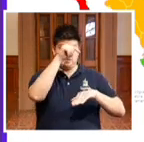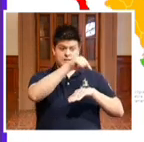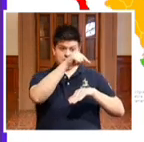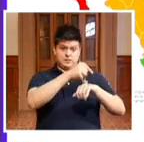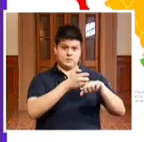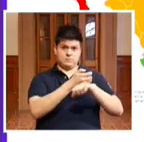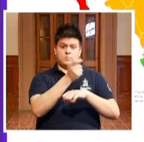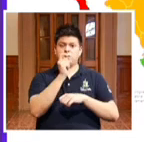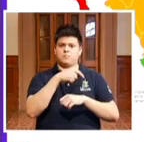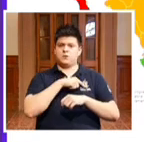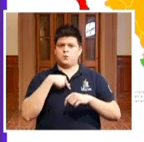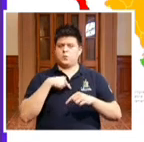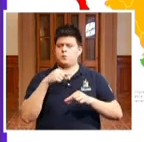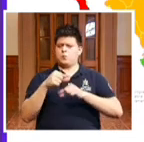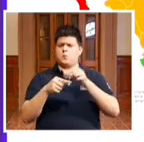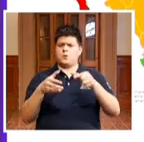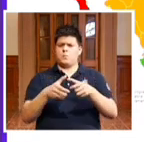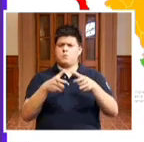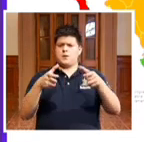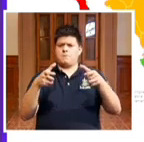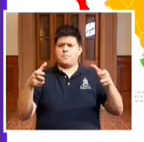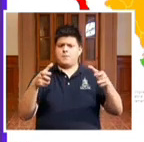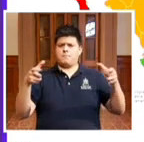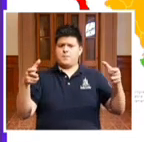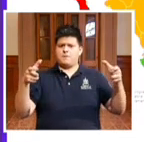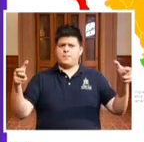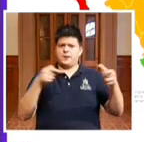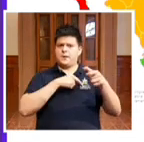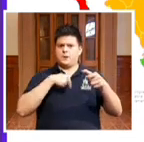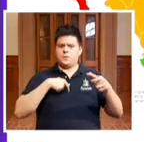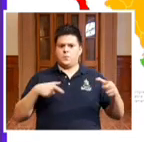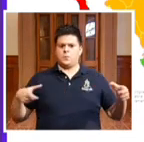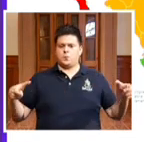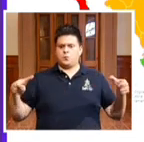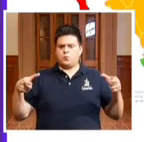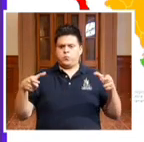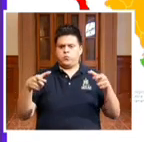un aumento gradual de casos y no hemos tenido una disminución